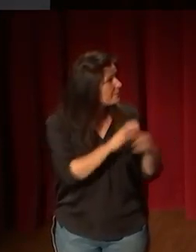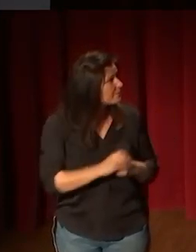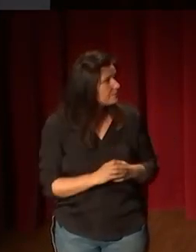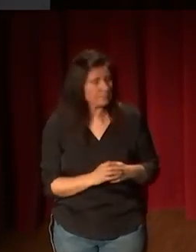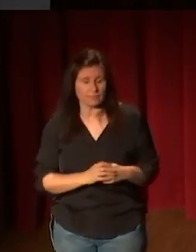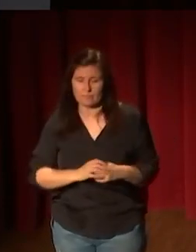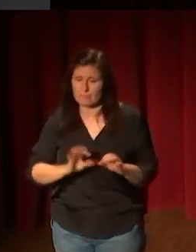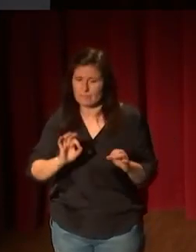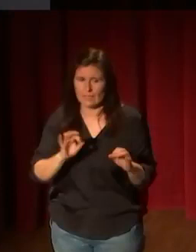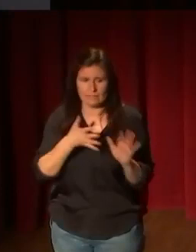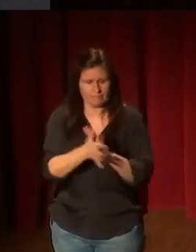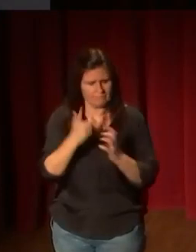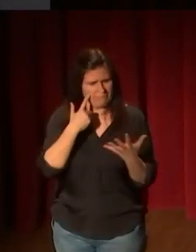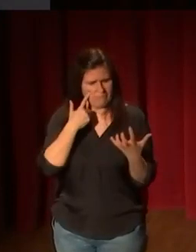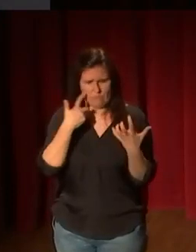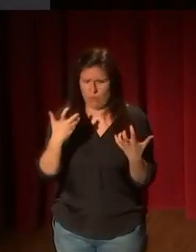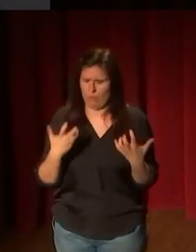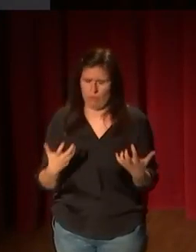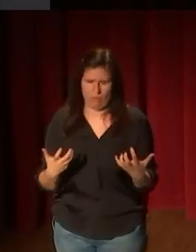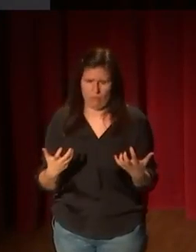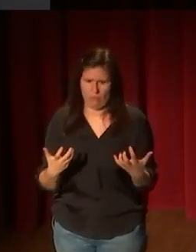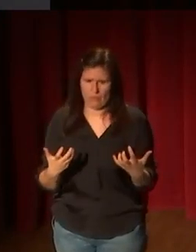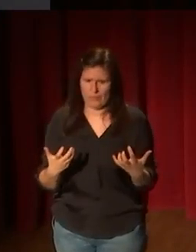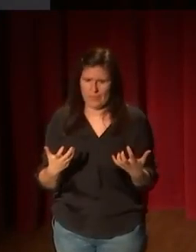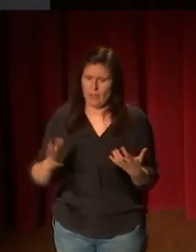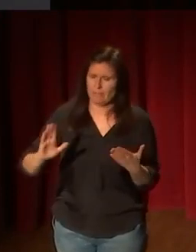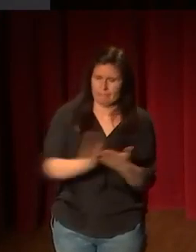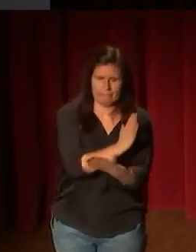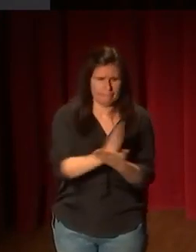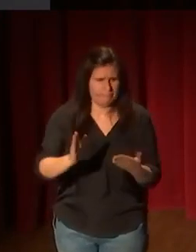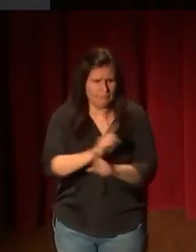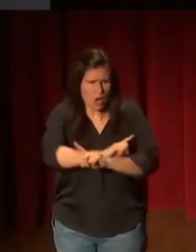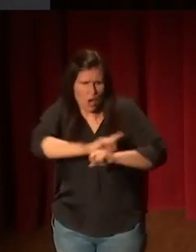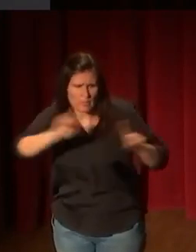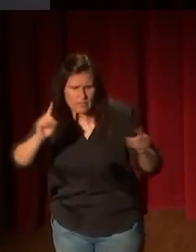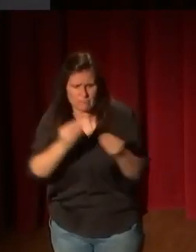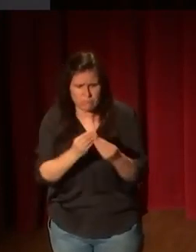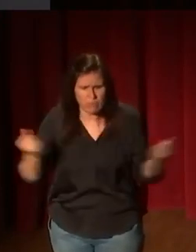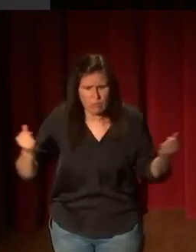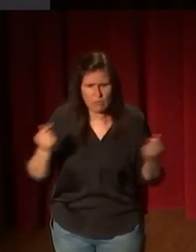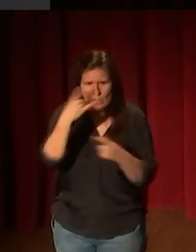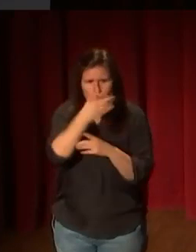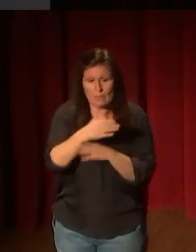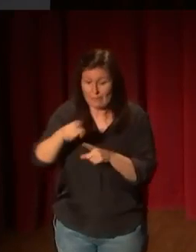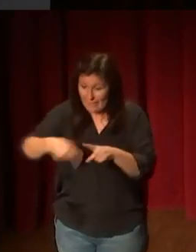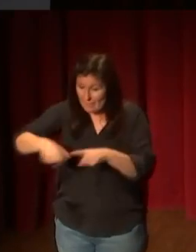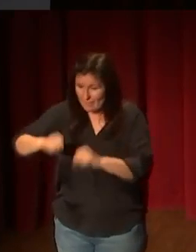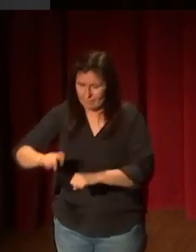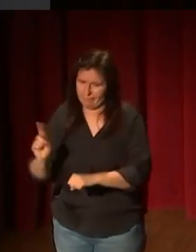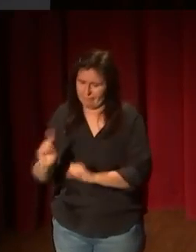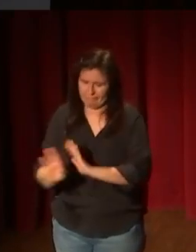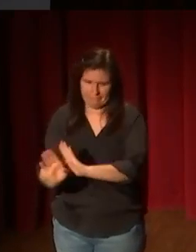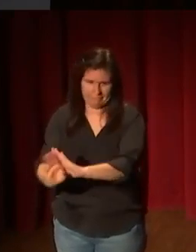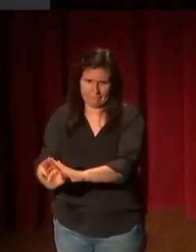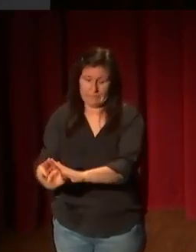evidencia de todas formas no erradicó la tauromaquia de la plaza mayor a